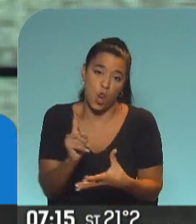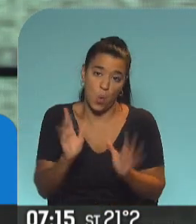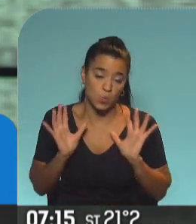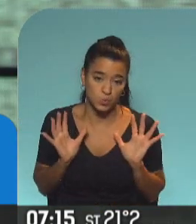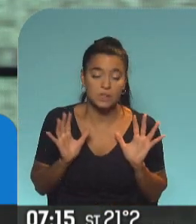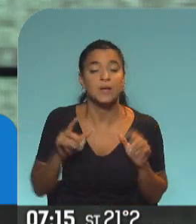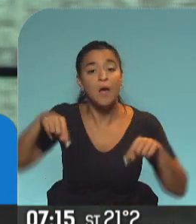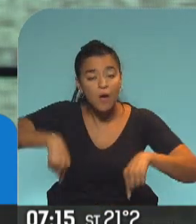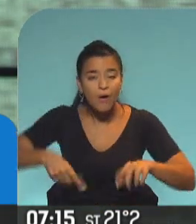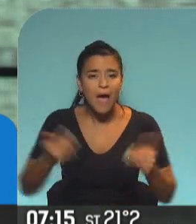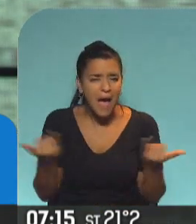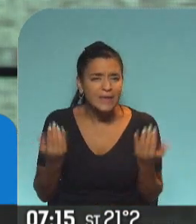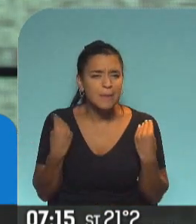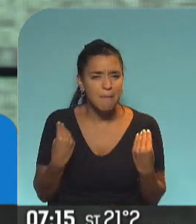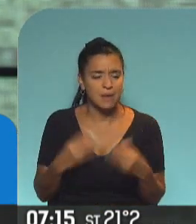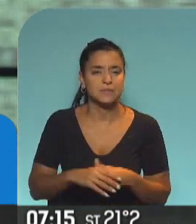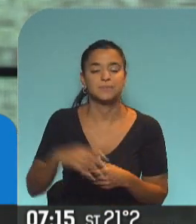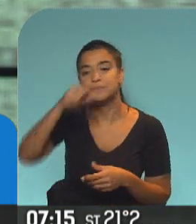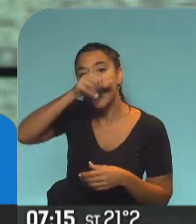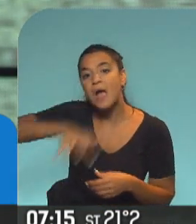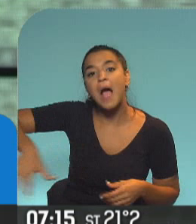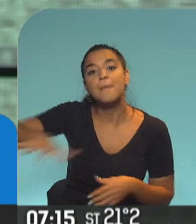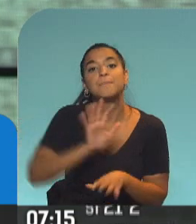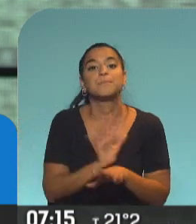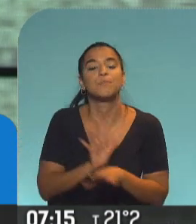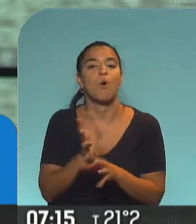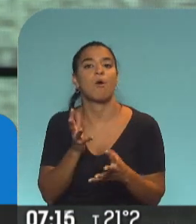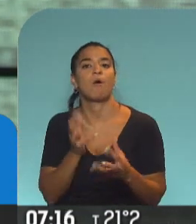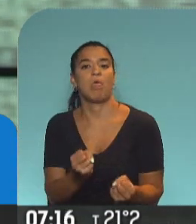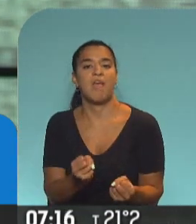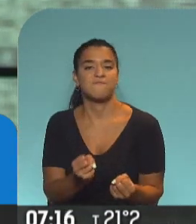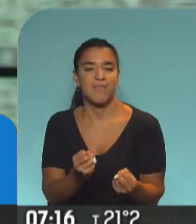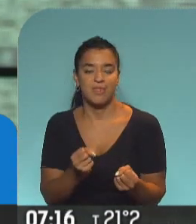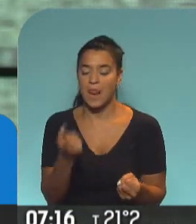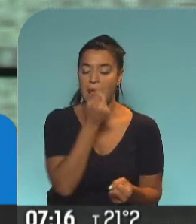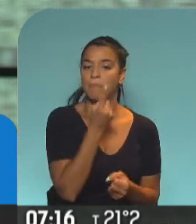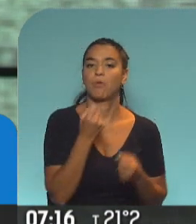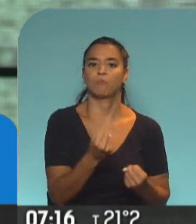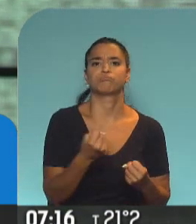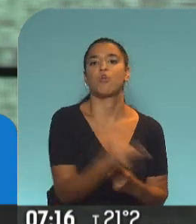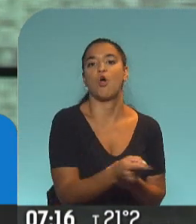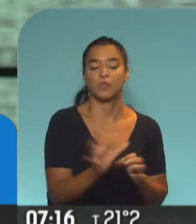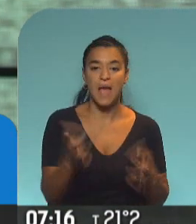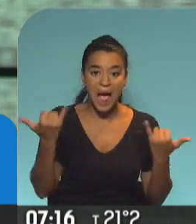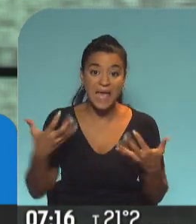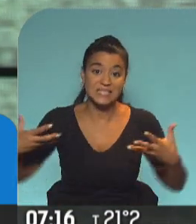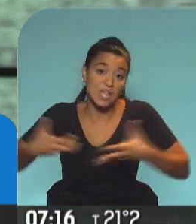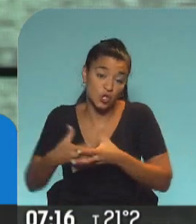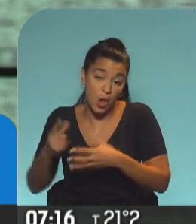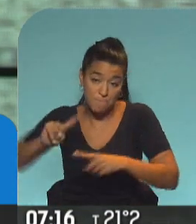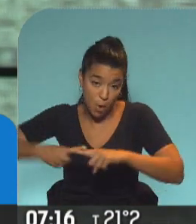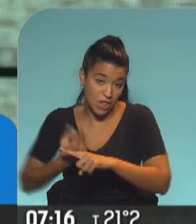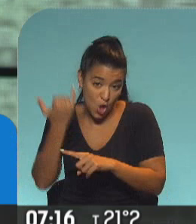está ocurriendo también hoy en día es que está, ¿cómo decir?, a la defensiva. También hay sectores políticos en el campo.